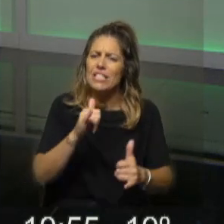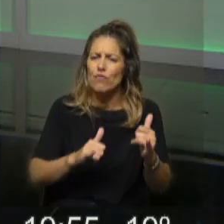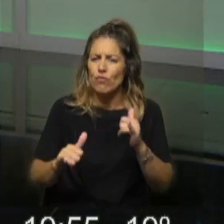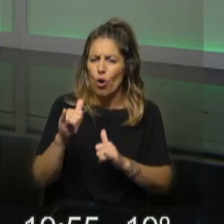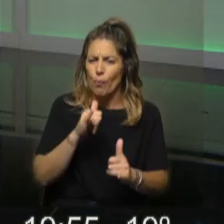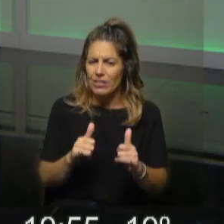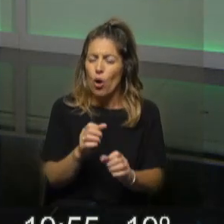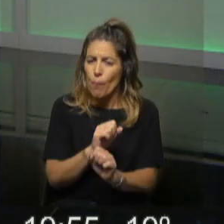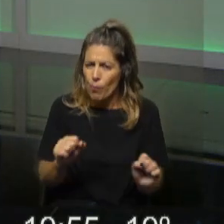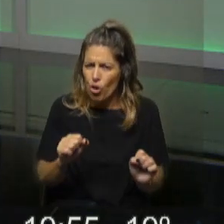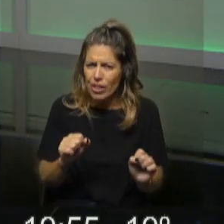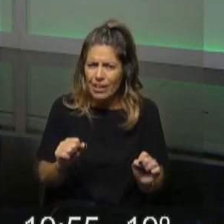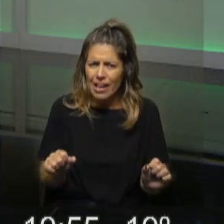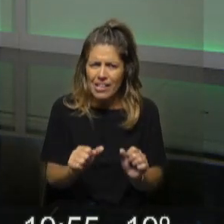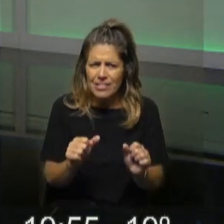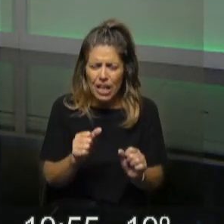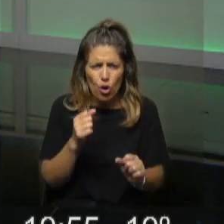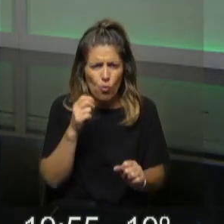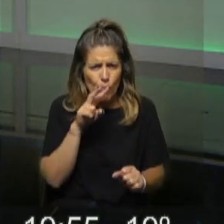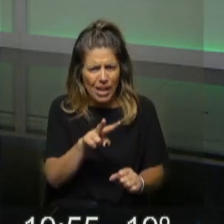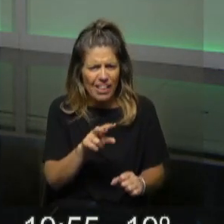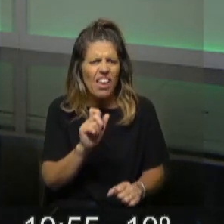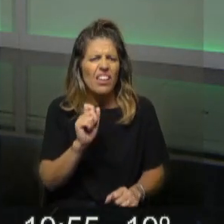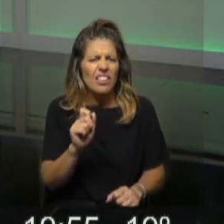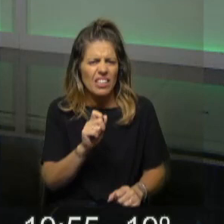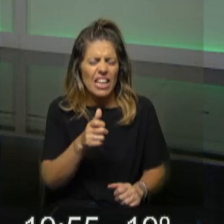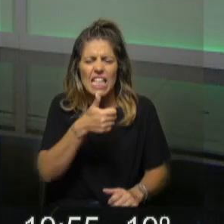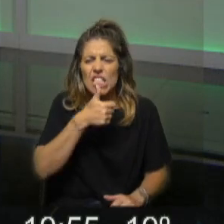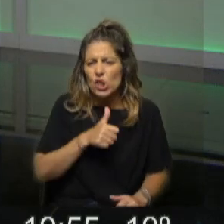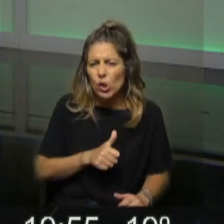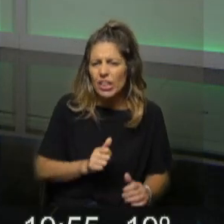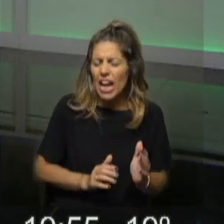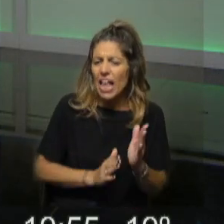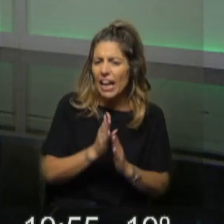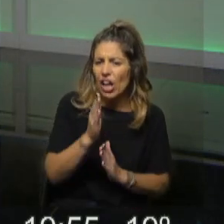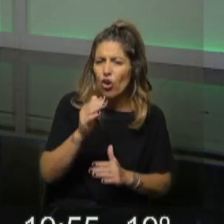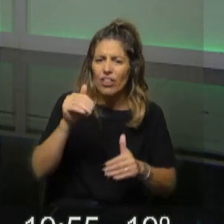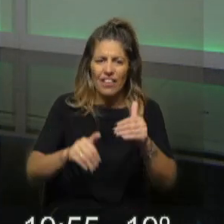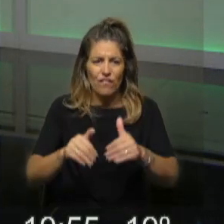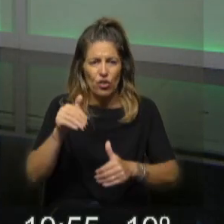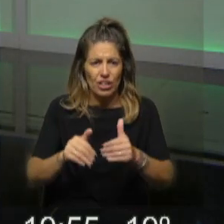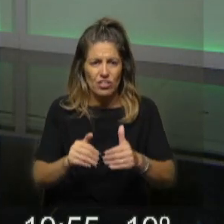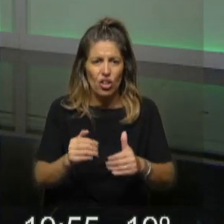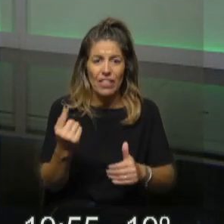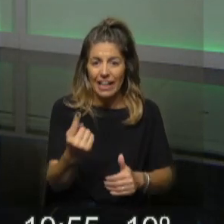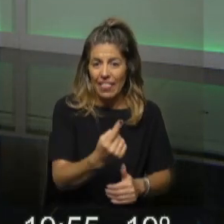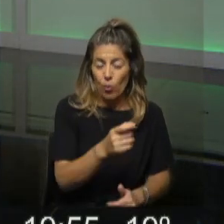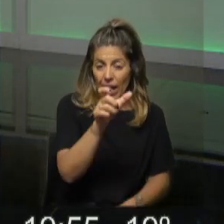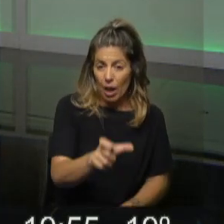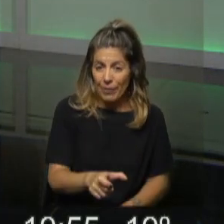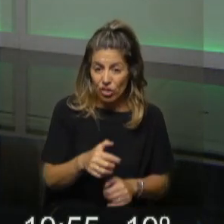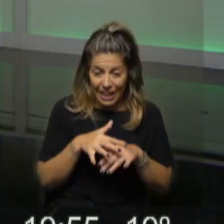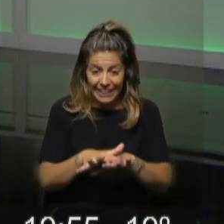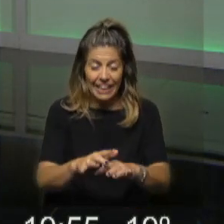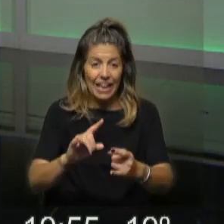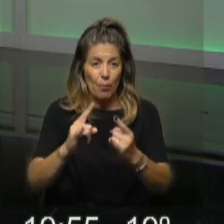información, poder hacer un rastreo de cuál fue el historial, el récord de votación de los legisladores y